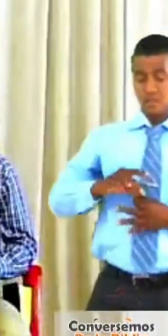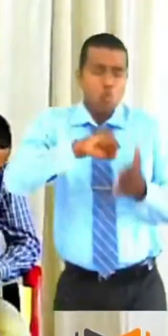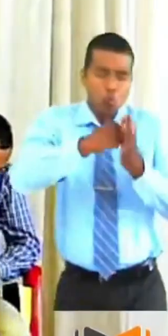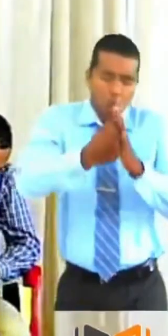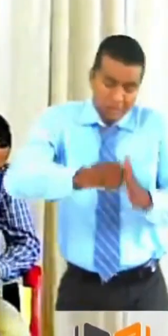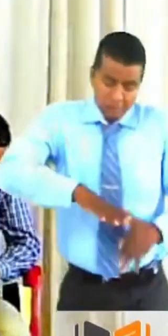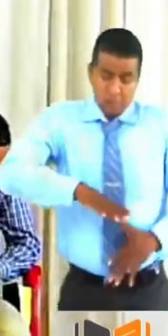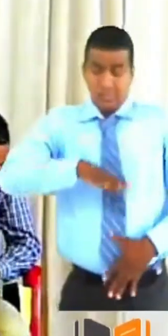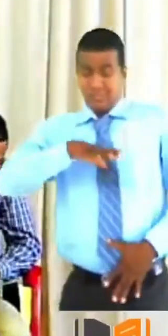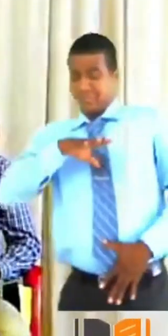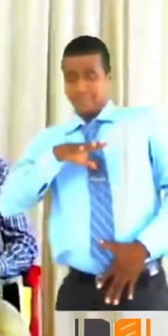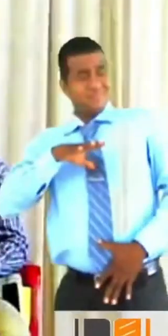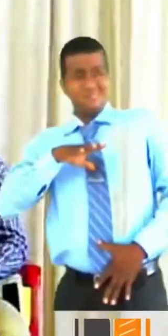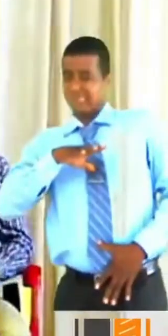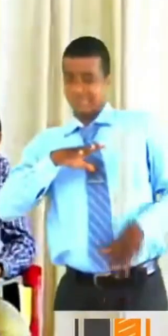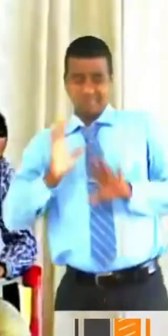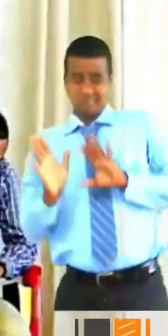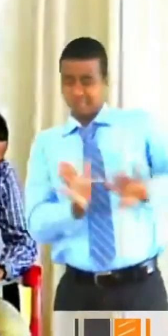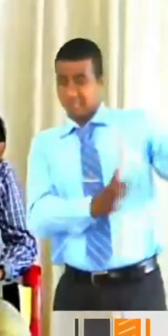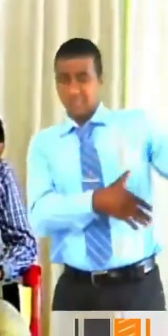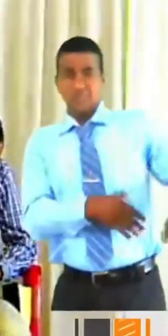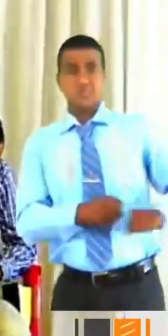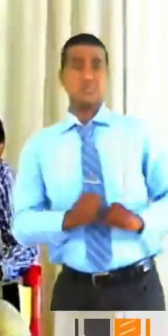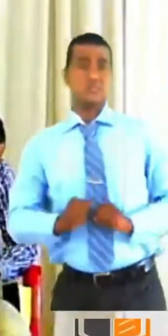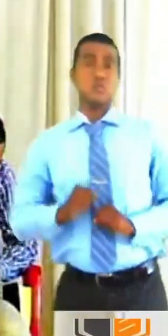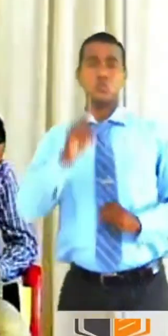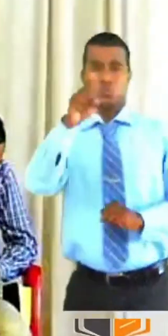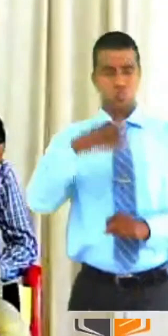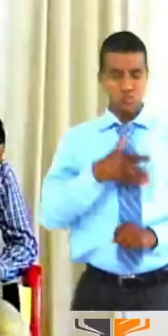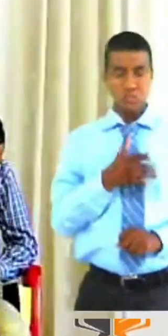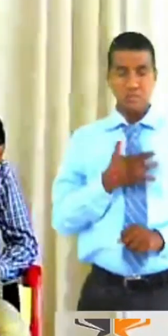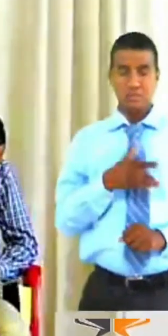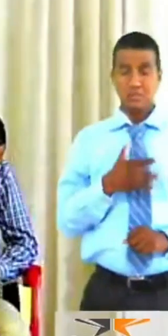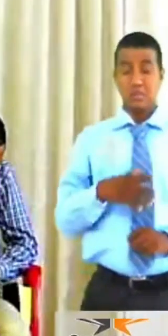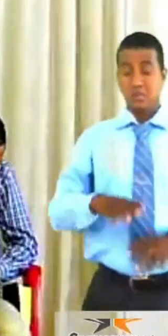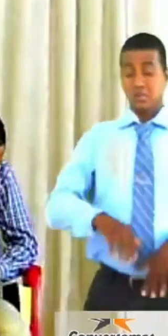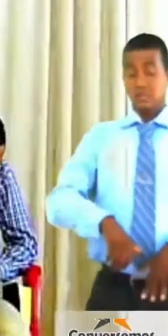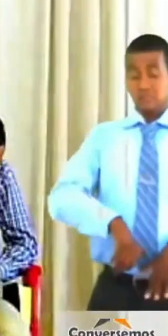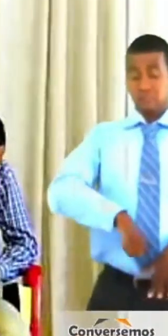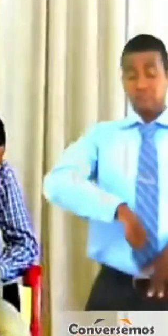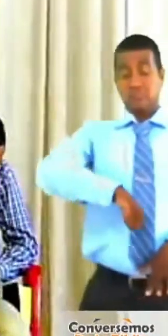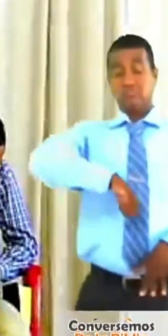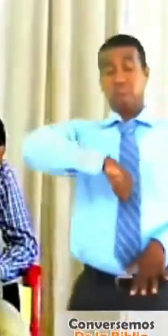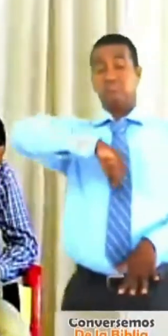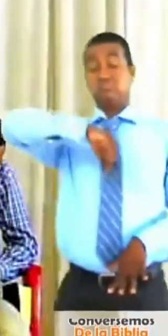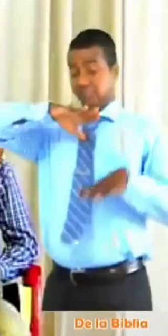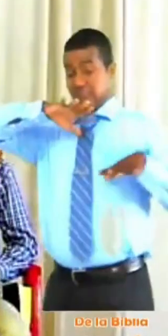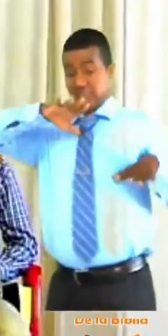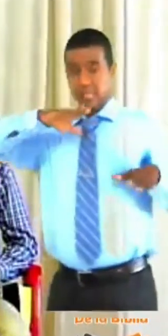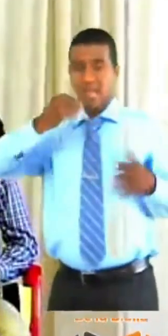orgullo. Dios nos guarde del orgullo. Hermano, cuando usted sienta que se está levantando mucho el yo